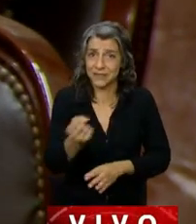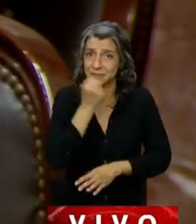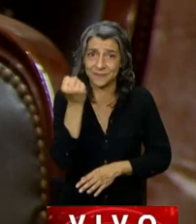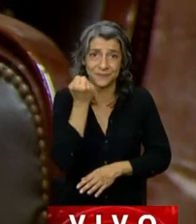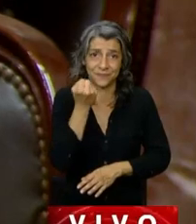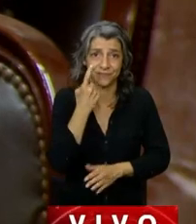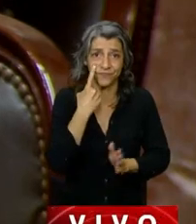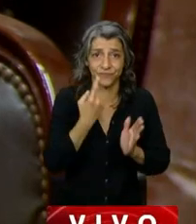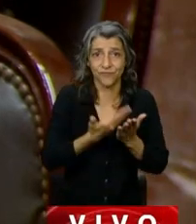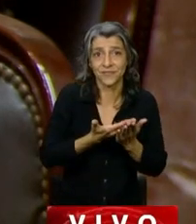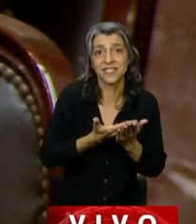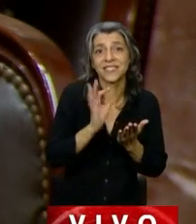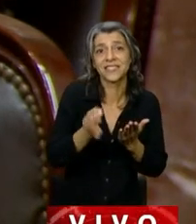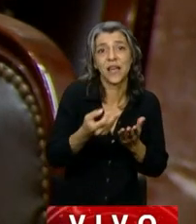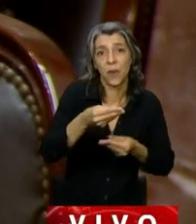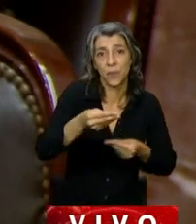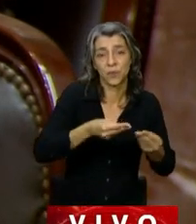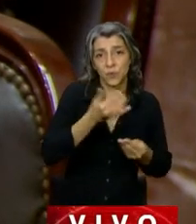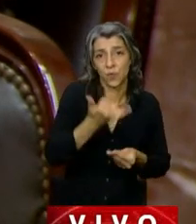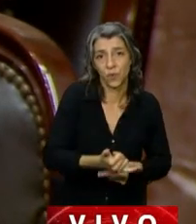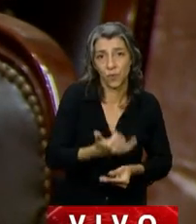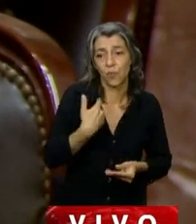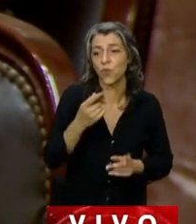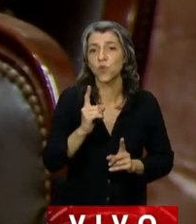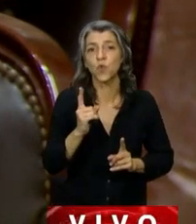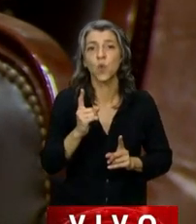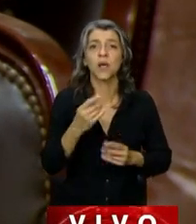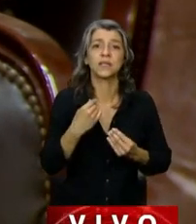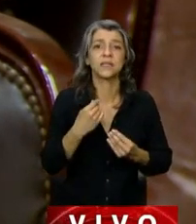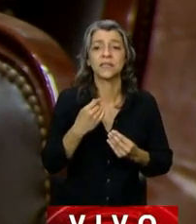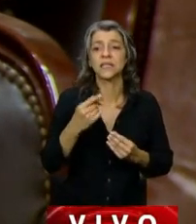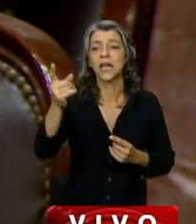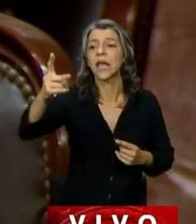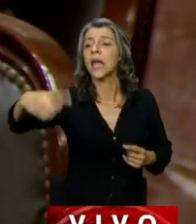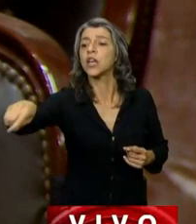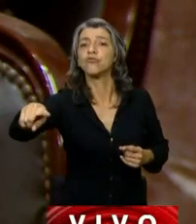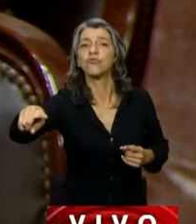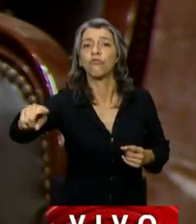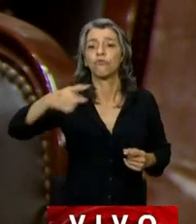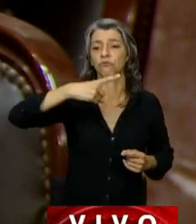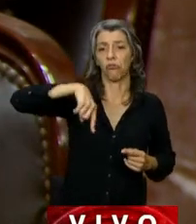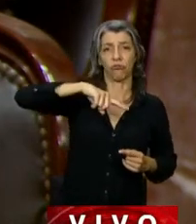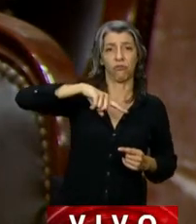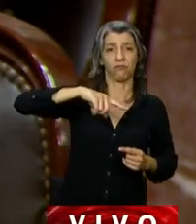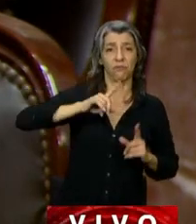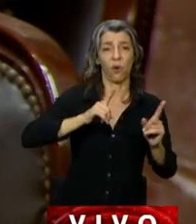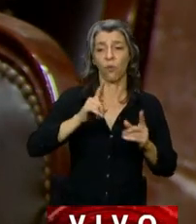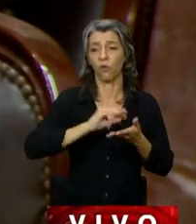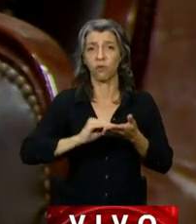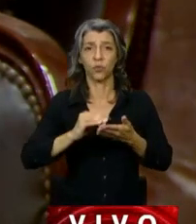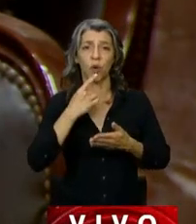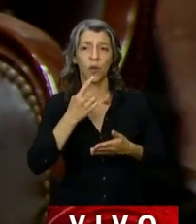somos ellos o nosotros, como en algún momento dijo algún diputado, que son ellos